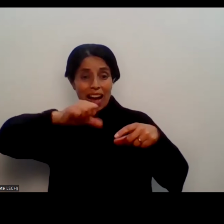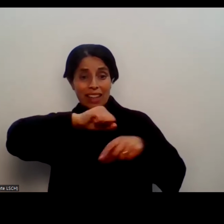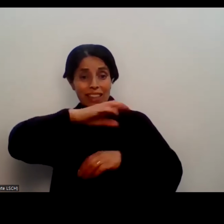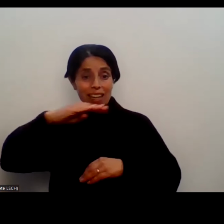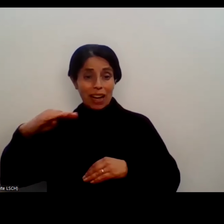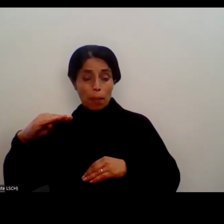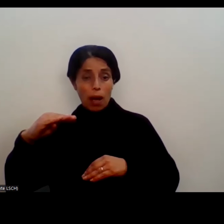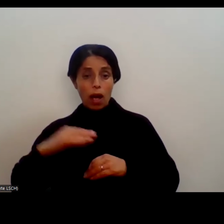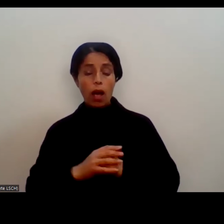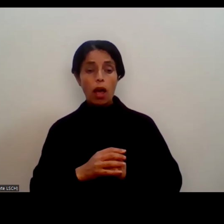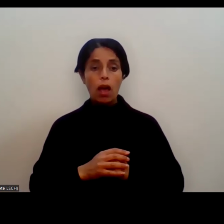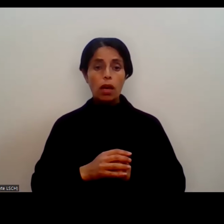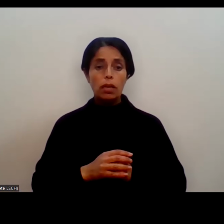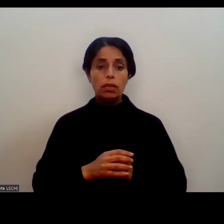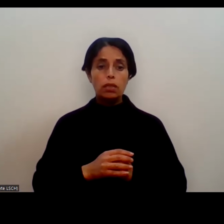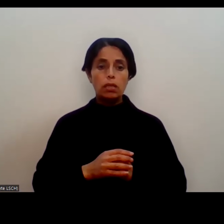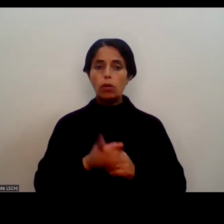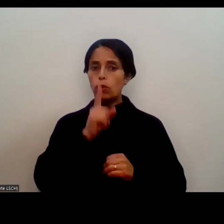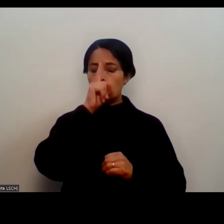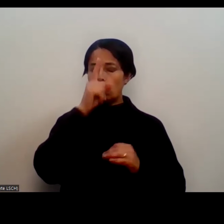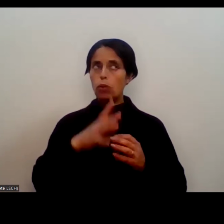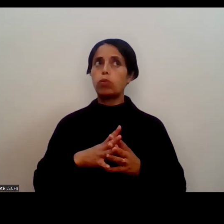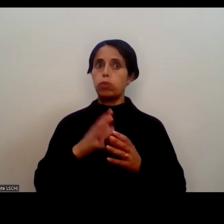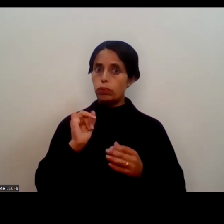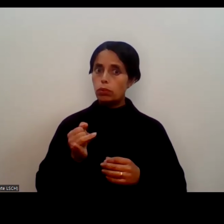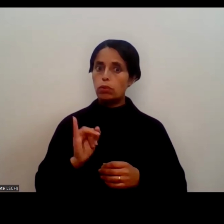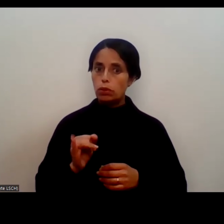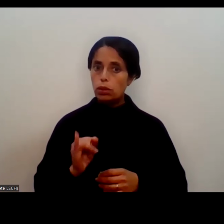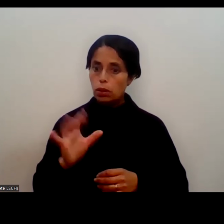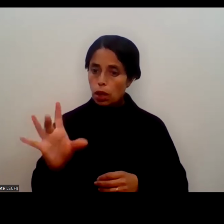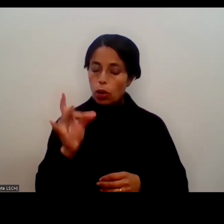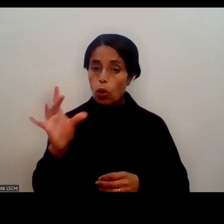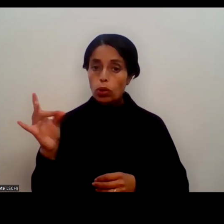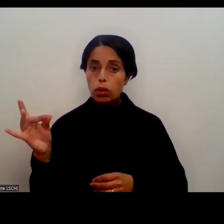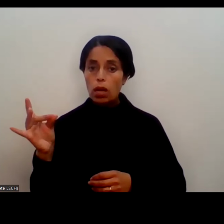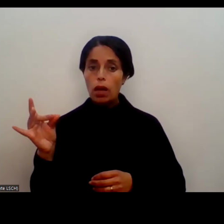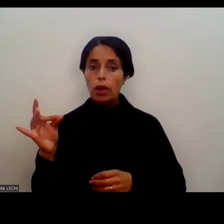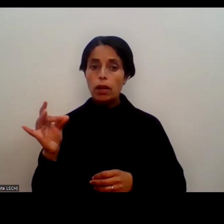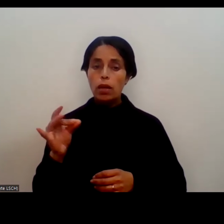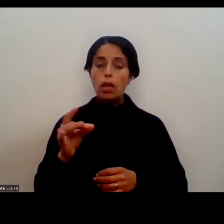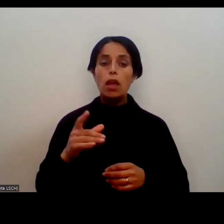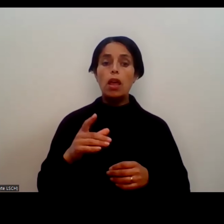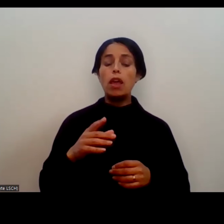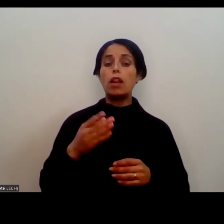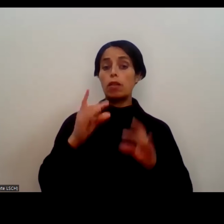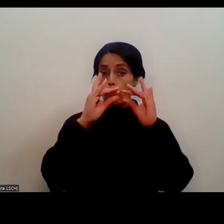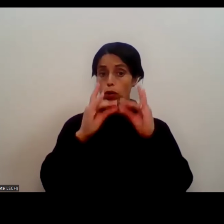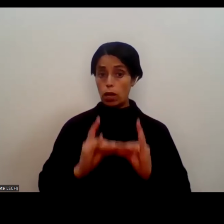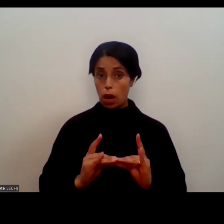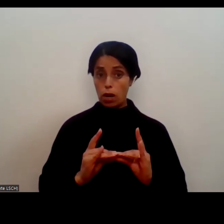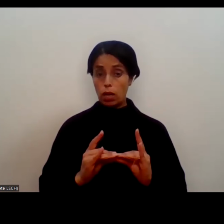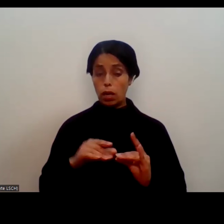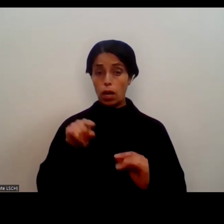es sorprendentemente frecuente encontrar en los ajuares funerarios algún elemento,